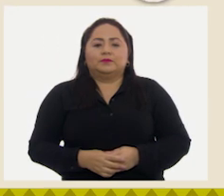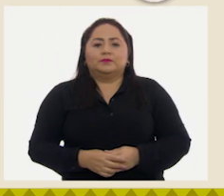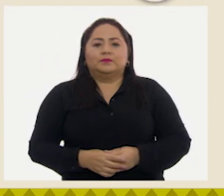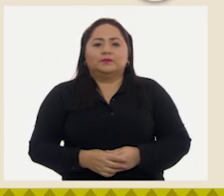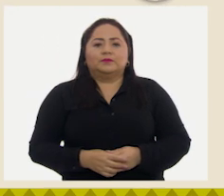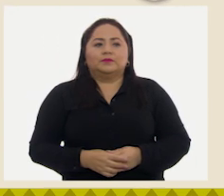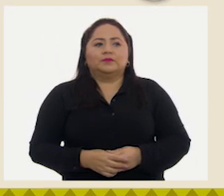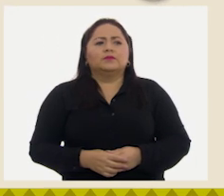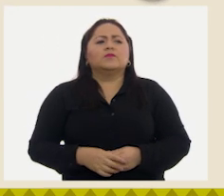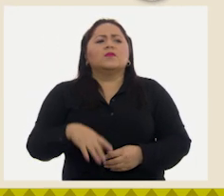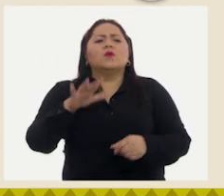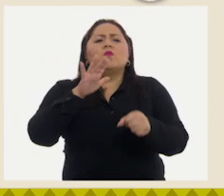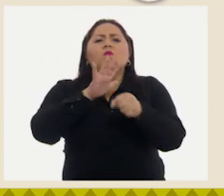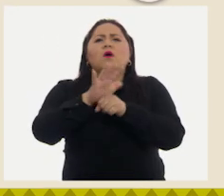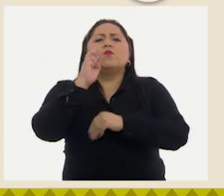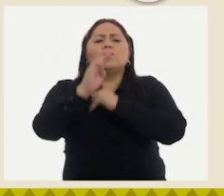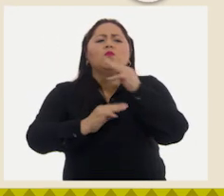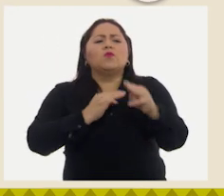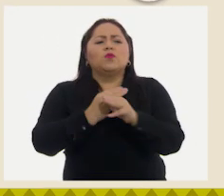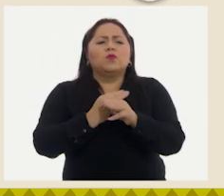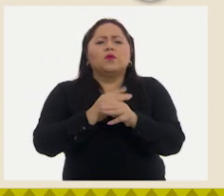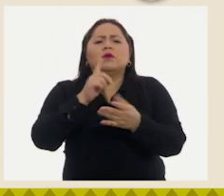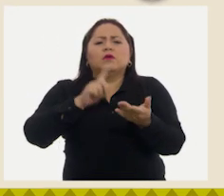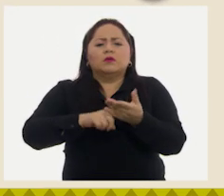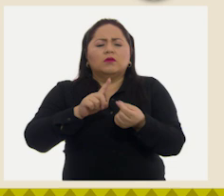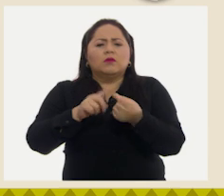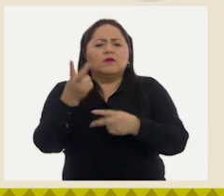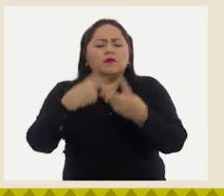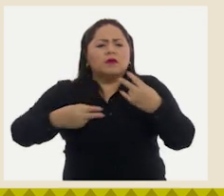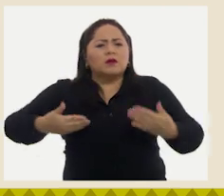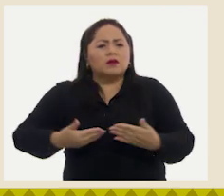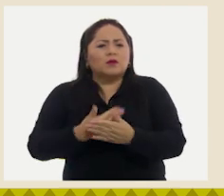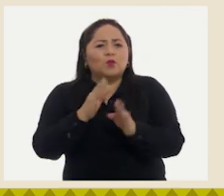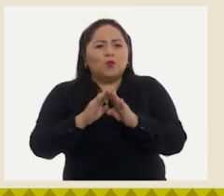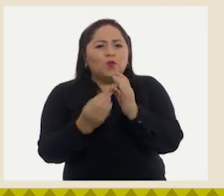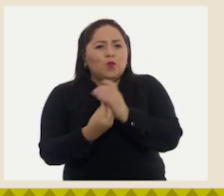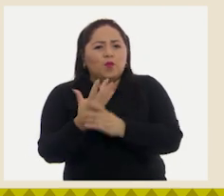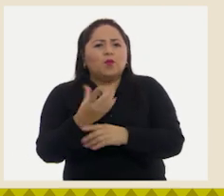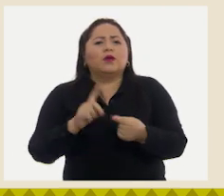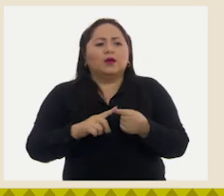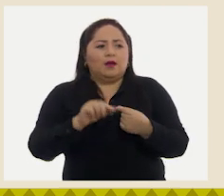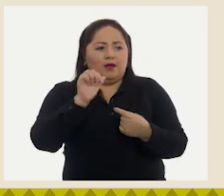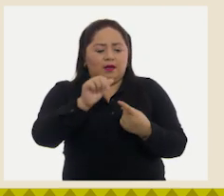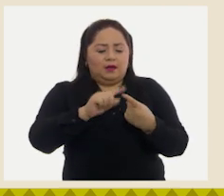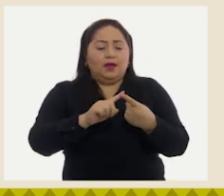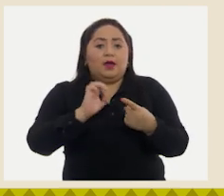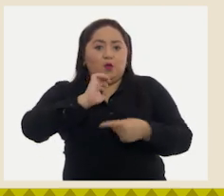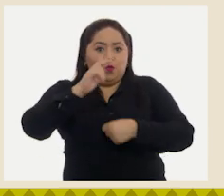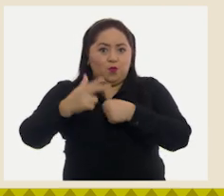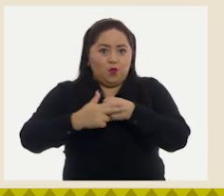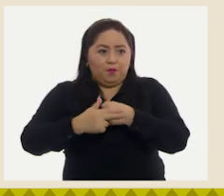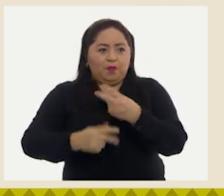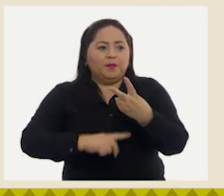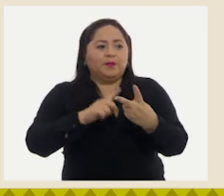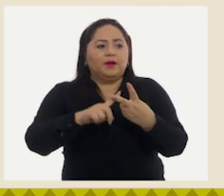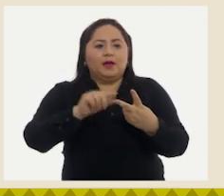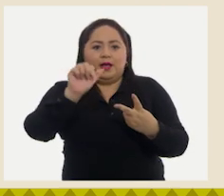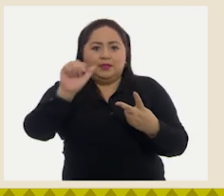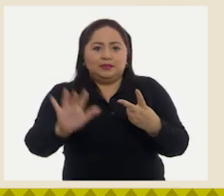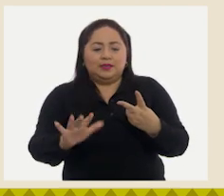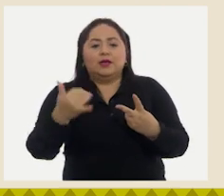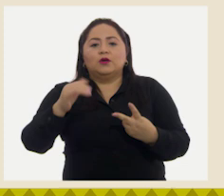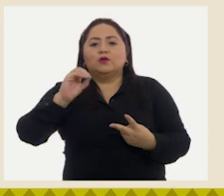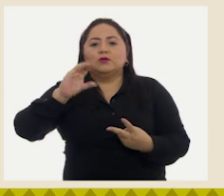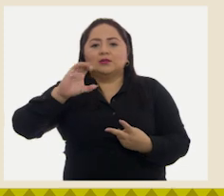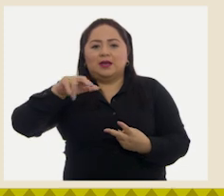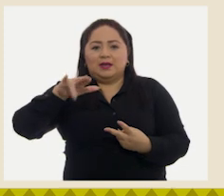¿En qué parte del mundo sucedió el Renacimiento? A. Europa. B. Asia